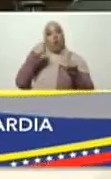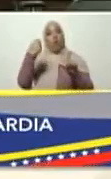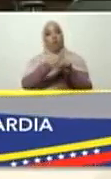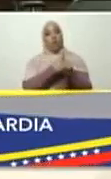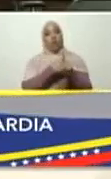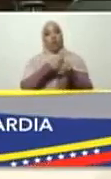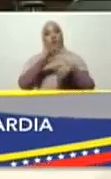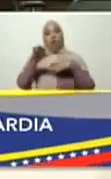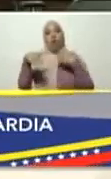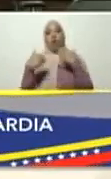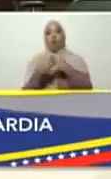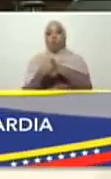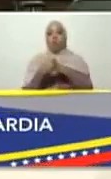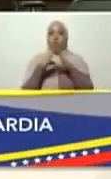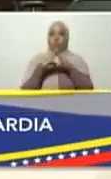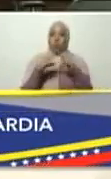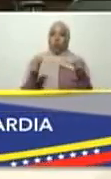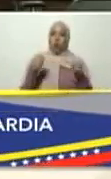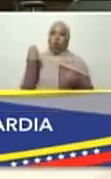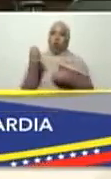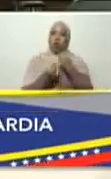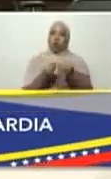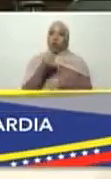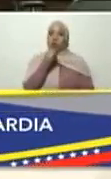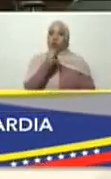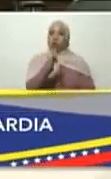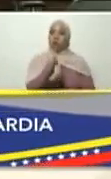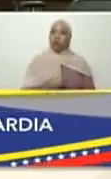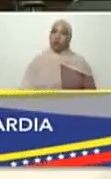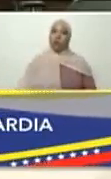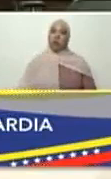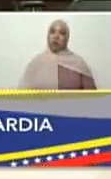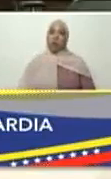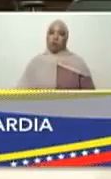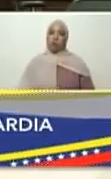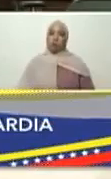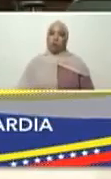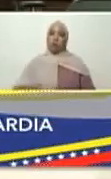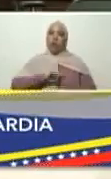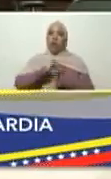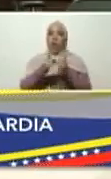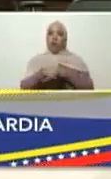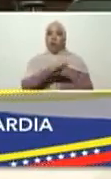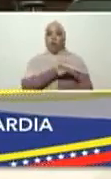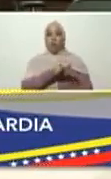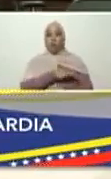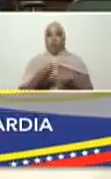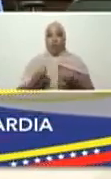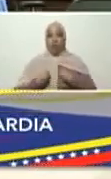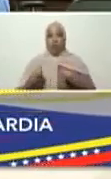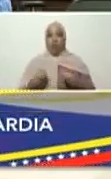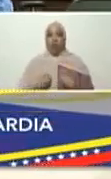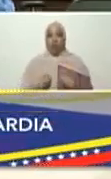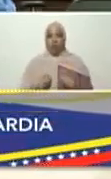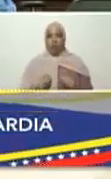En todas las coyunturas, consecuente. A cambio de nuestra propia vida.